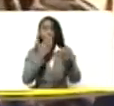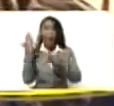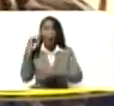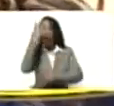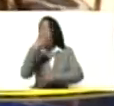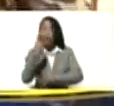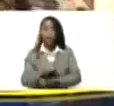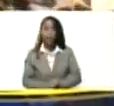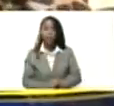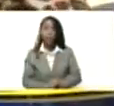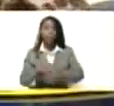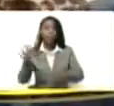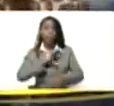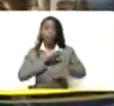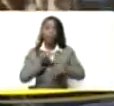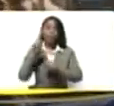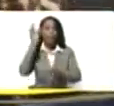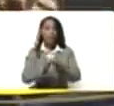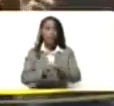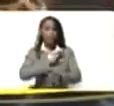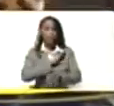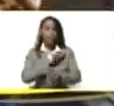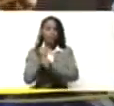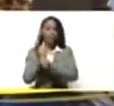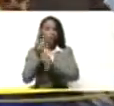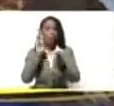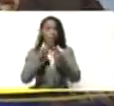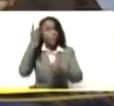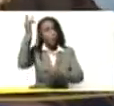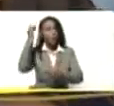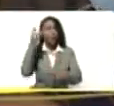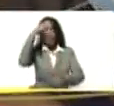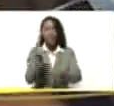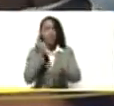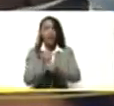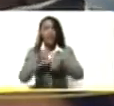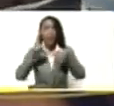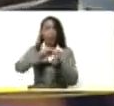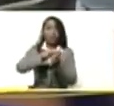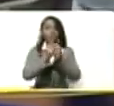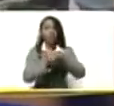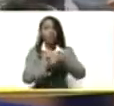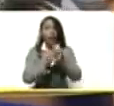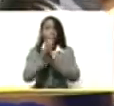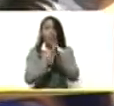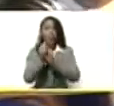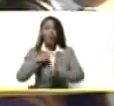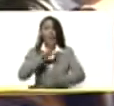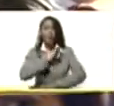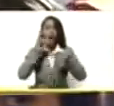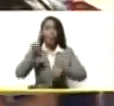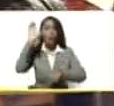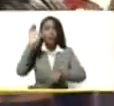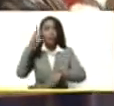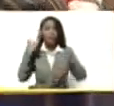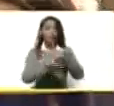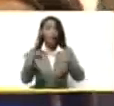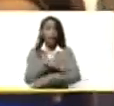rossi d los rectores del poder electoral mario silva tú no te ha puesto refuerzo